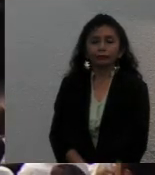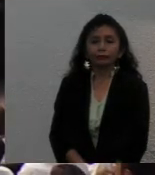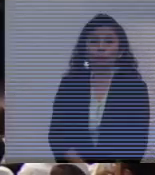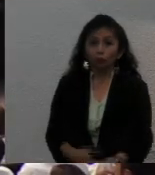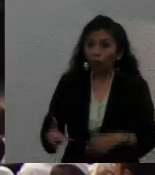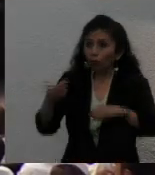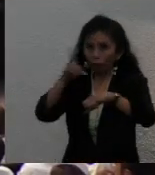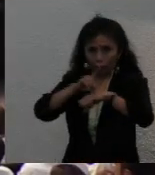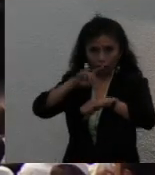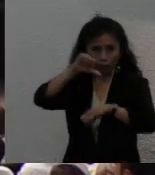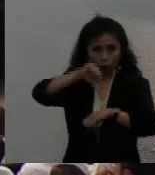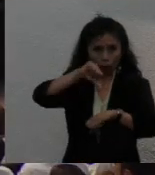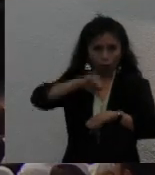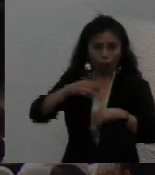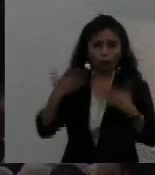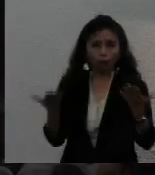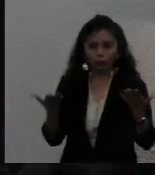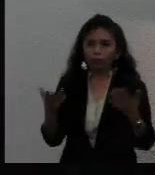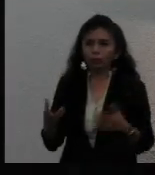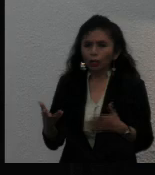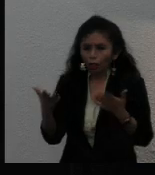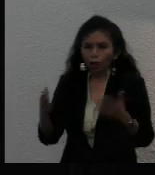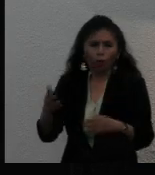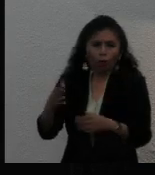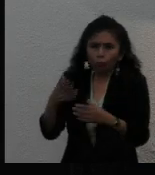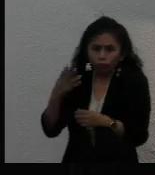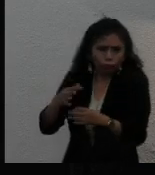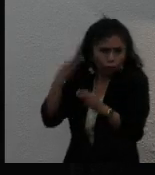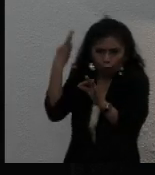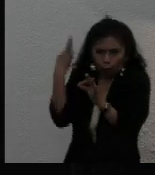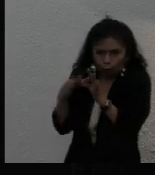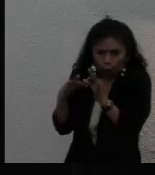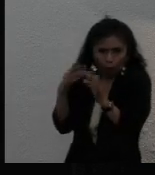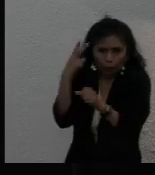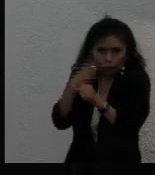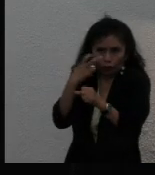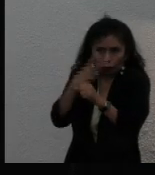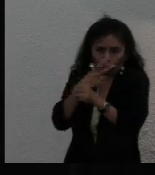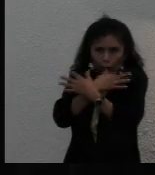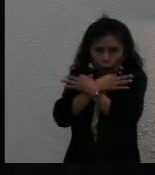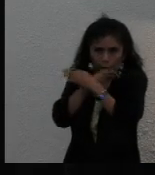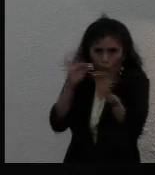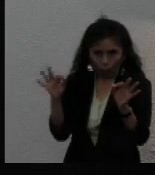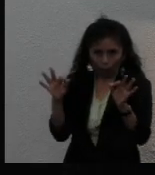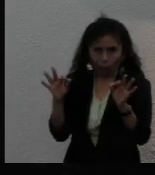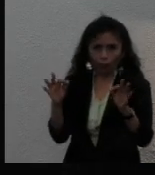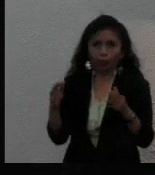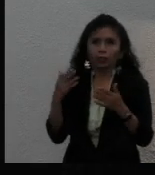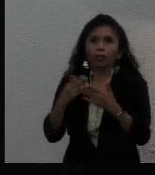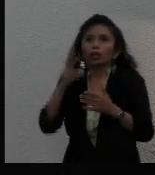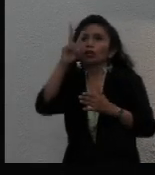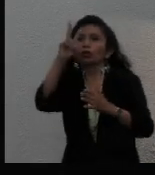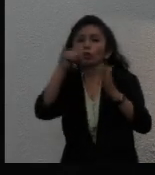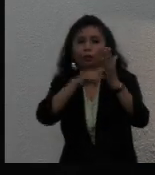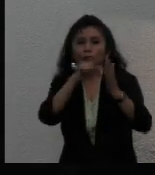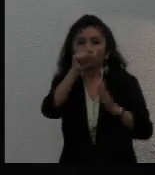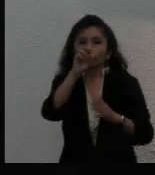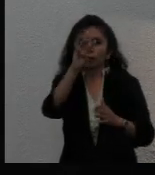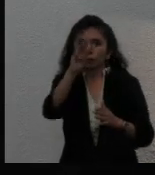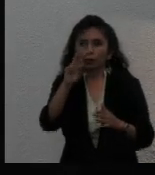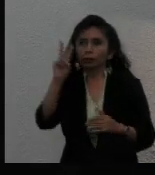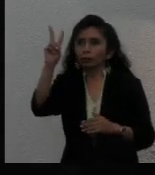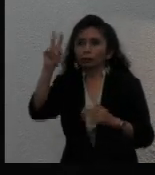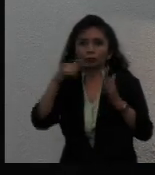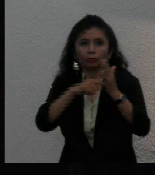El día de hoy se hace la formal entrega del segundo informe de gobierno correspondiente al periodo